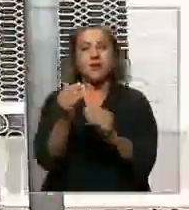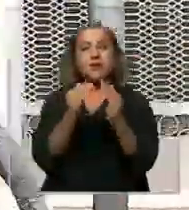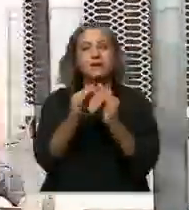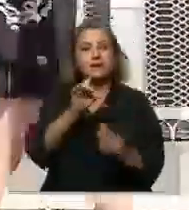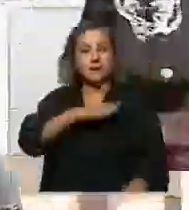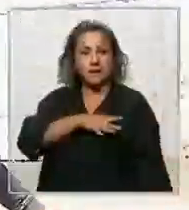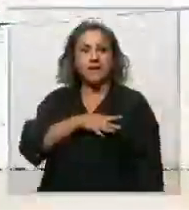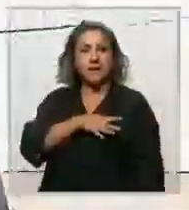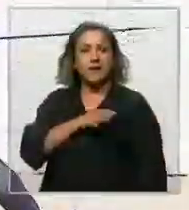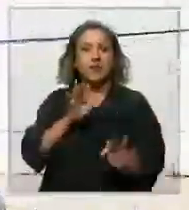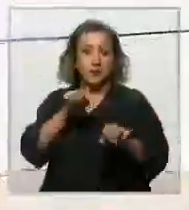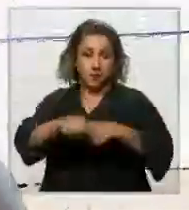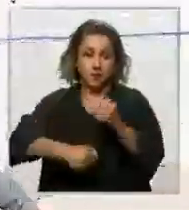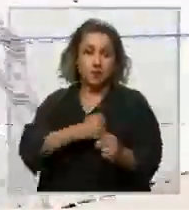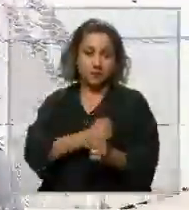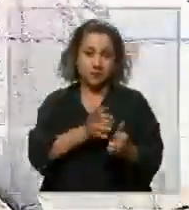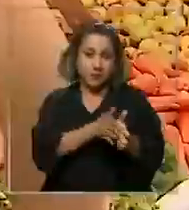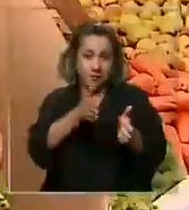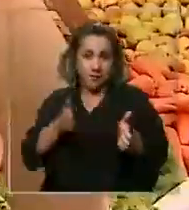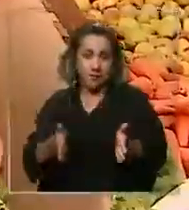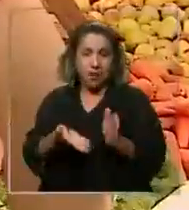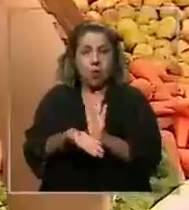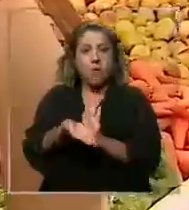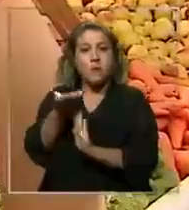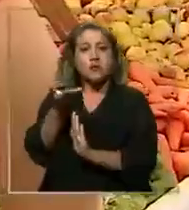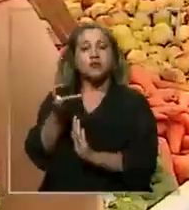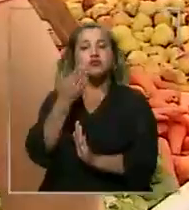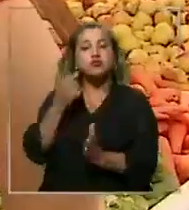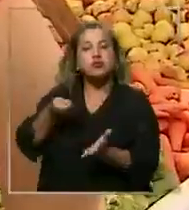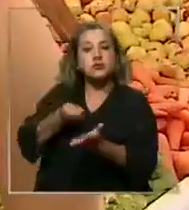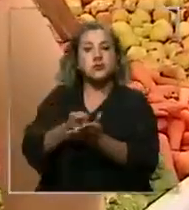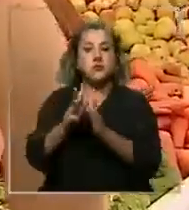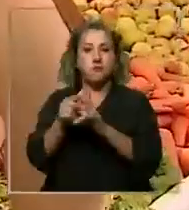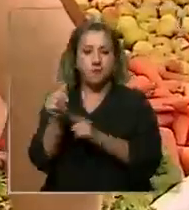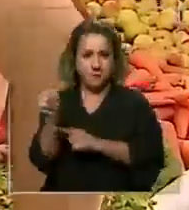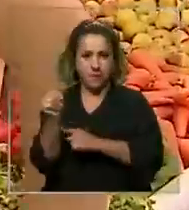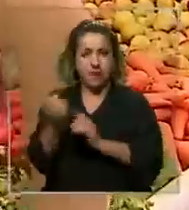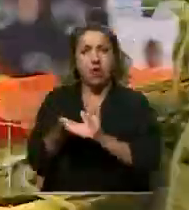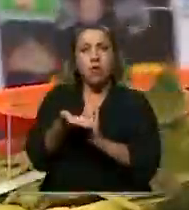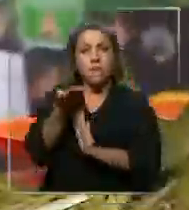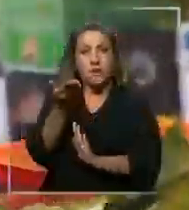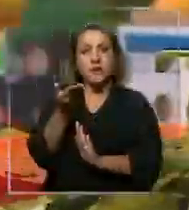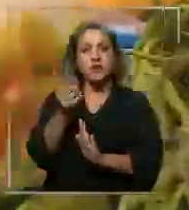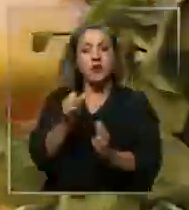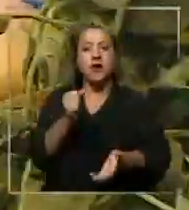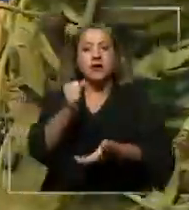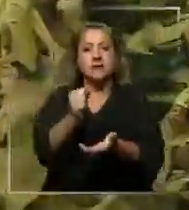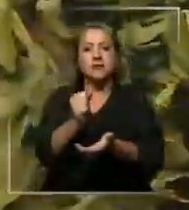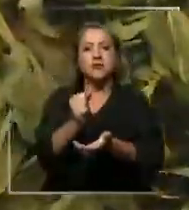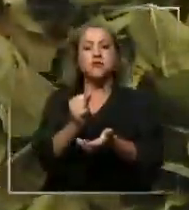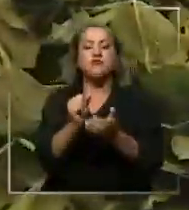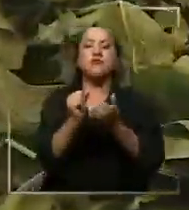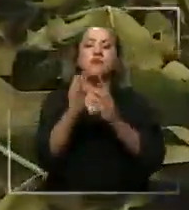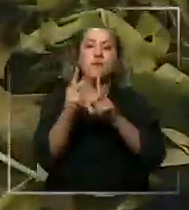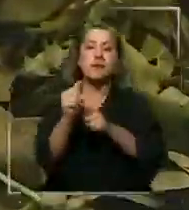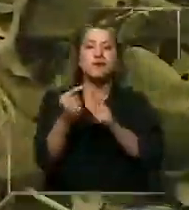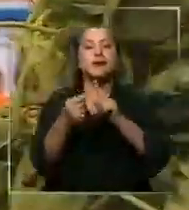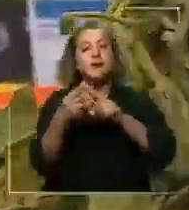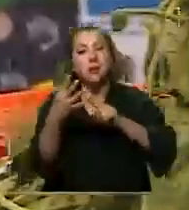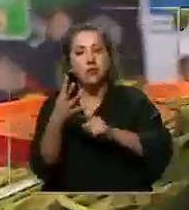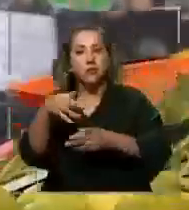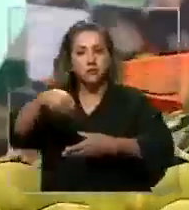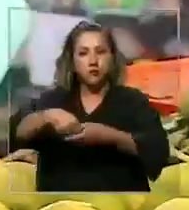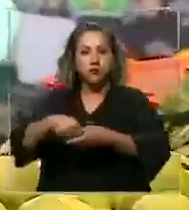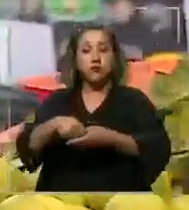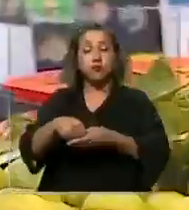chilenos Durante este año el aumento del subsidio familiar aumento de la asignación familiar bolsillo familiar electrónico